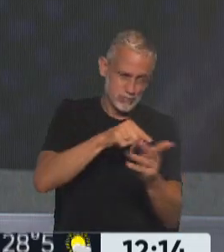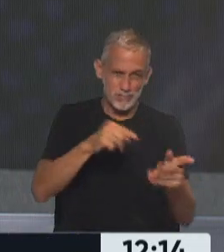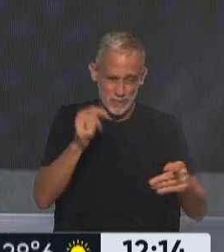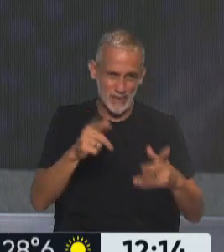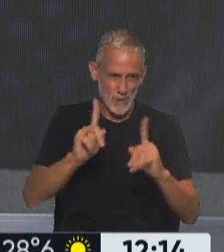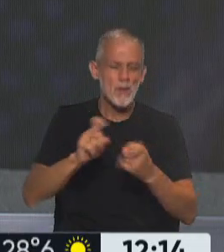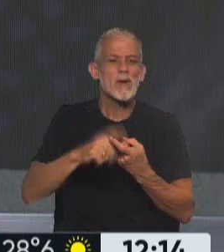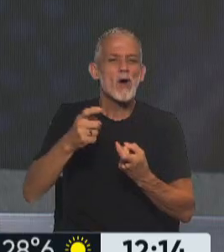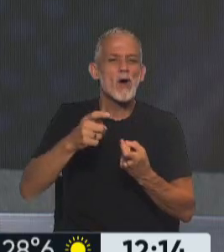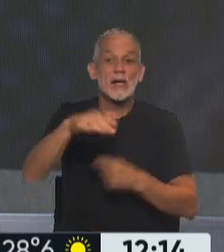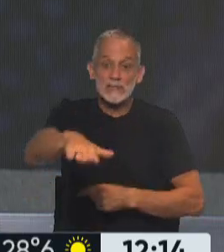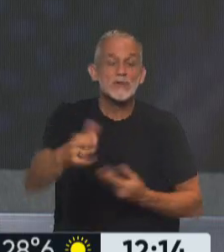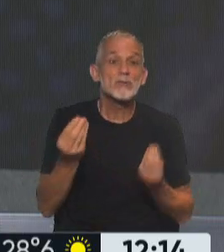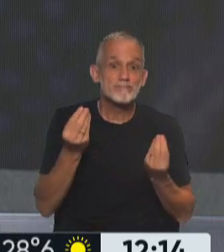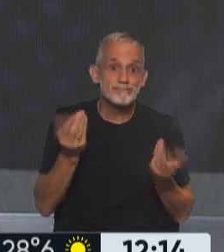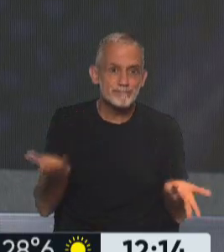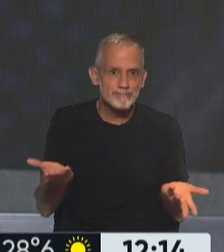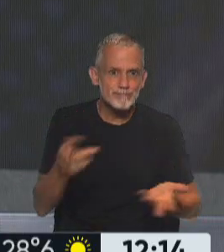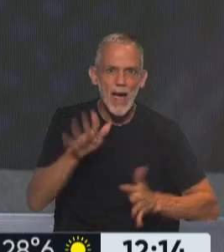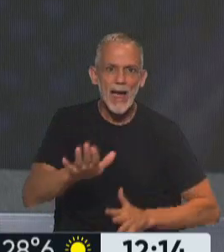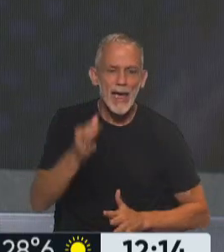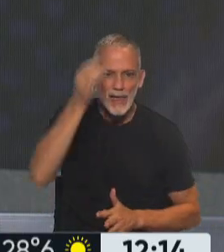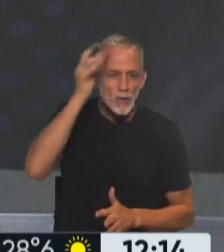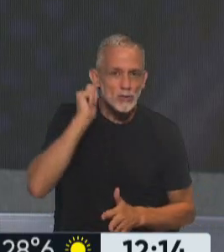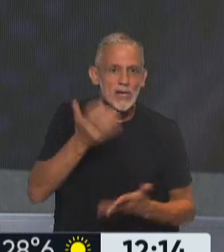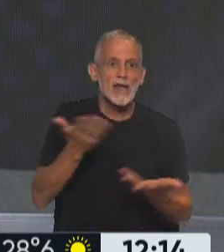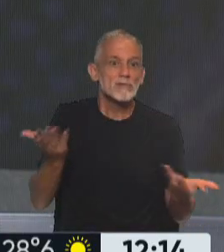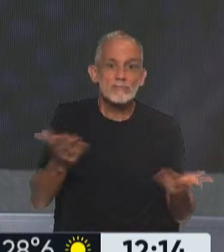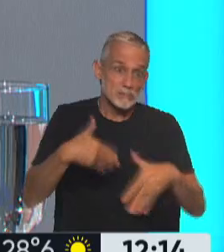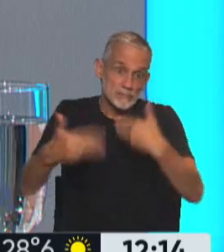días, la realidad es que ese chiquito que queda de 12 años tiene que